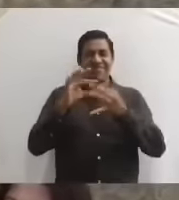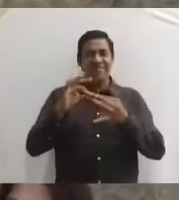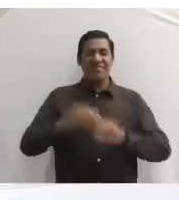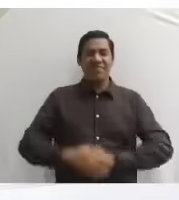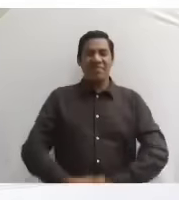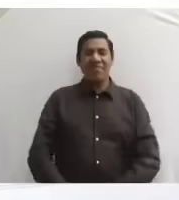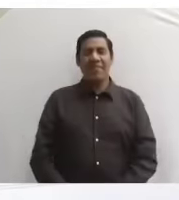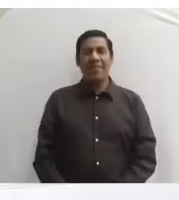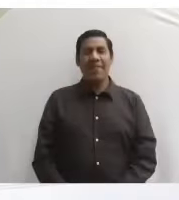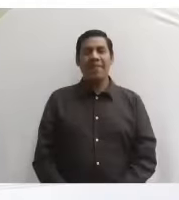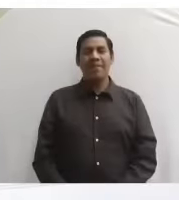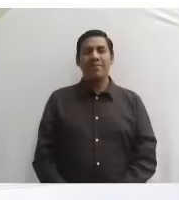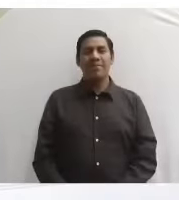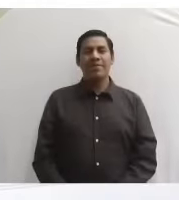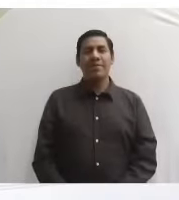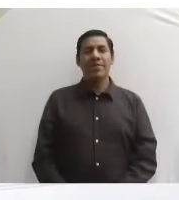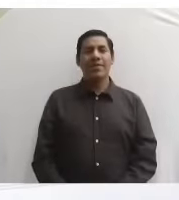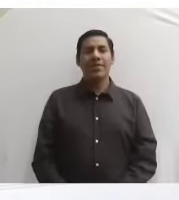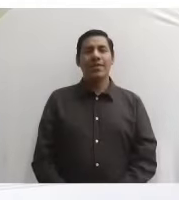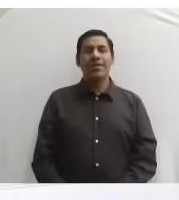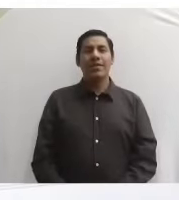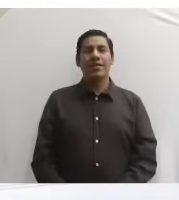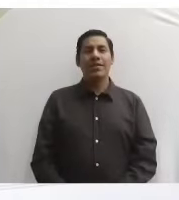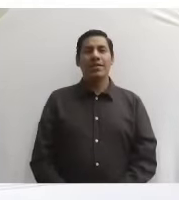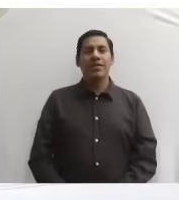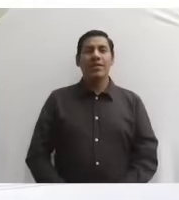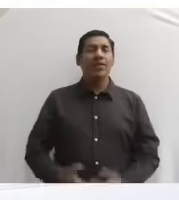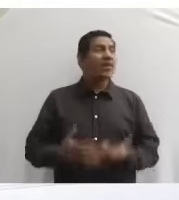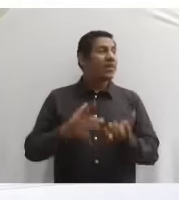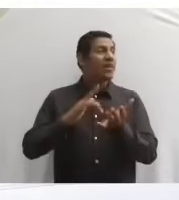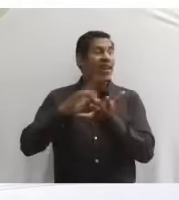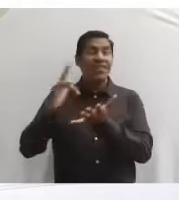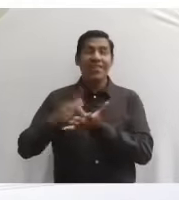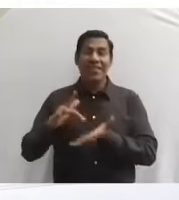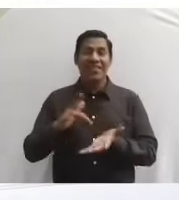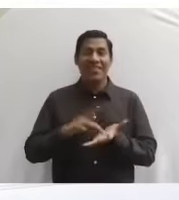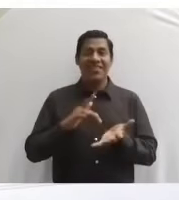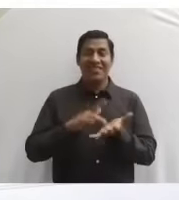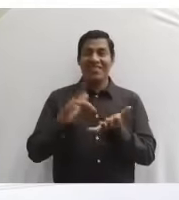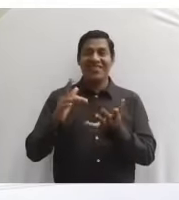Muchas gracias. A ver si le hacen más fuerte aquí.